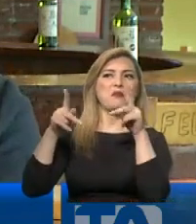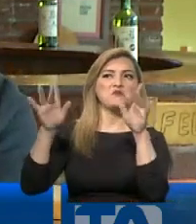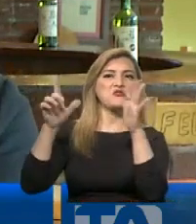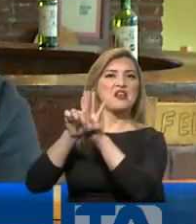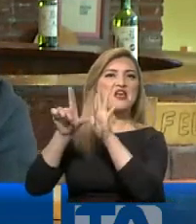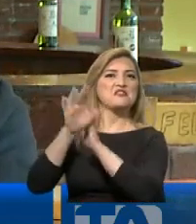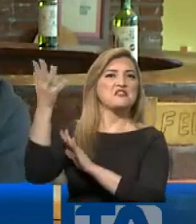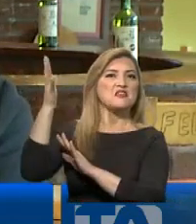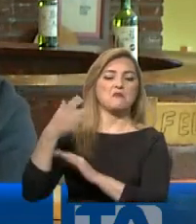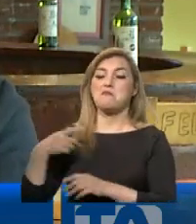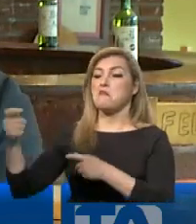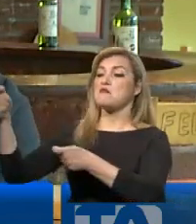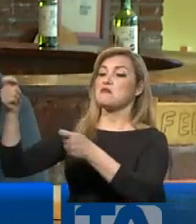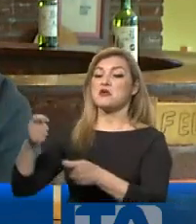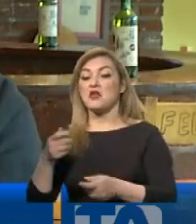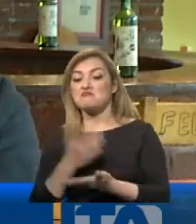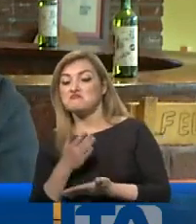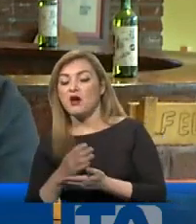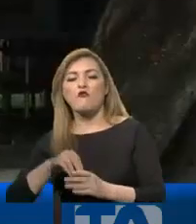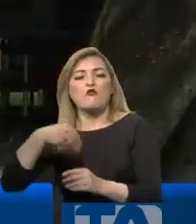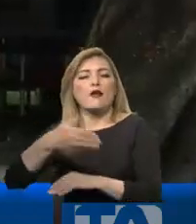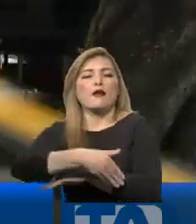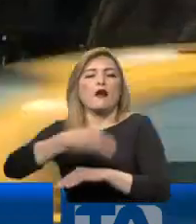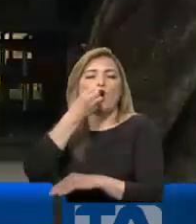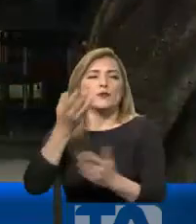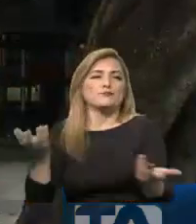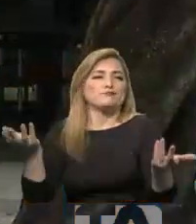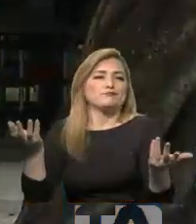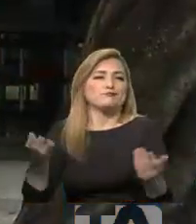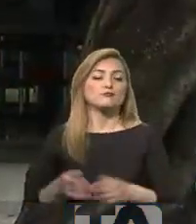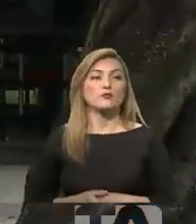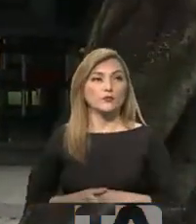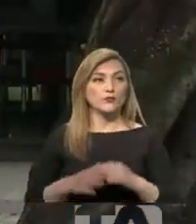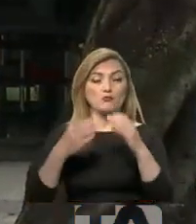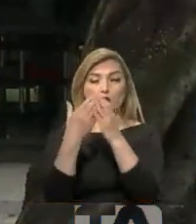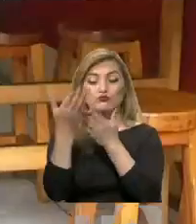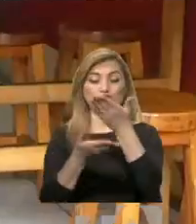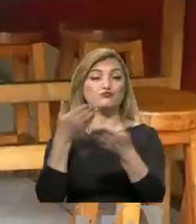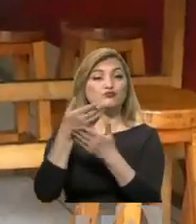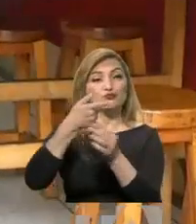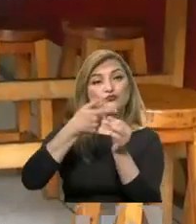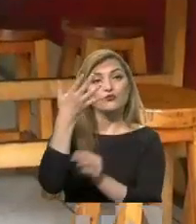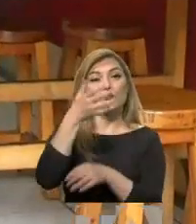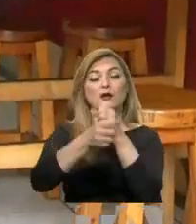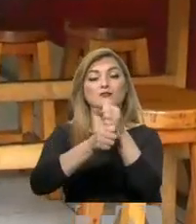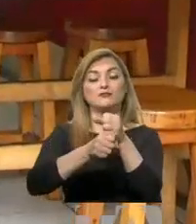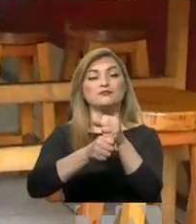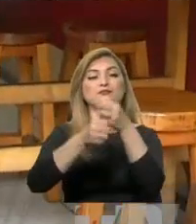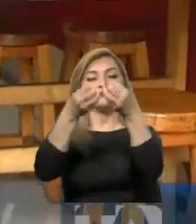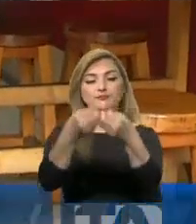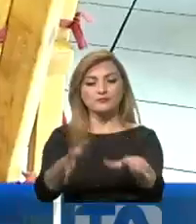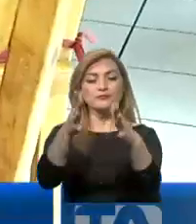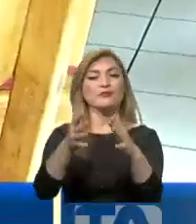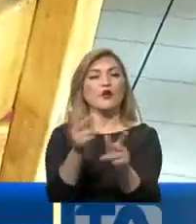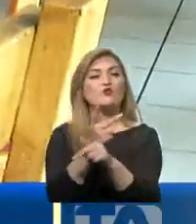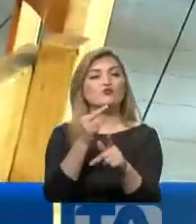la clandestinidad prolifera, más aún cuando hay medidas. La Cámara de Comercio de Quito registra solo el año pasado pérdidas en el sector